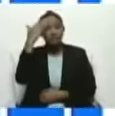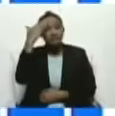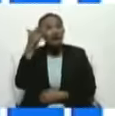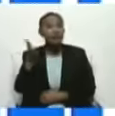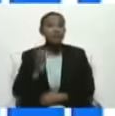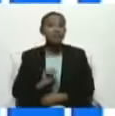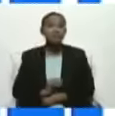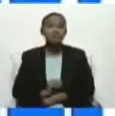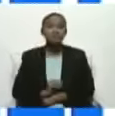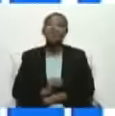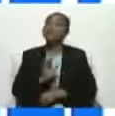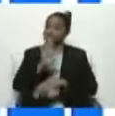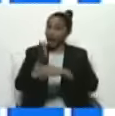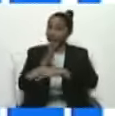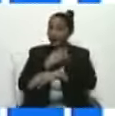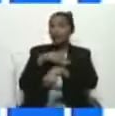¿Saben? ¿Están advertidos?